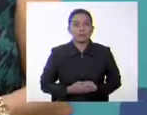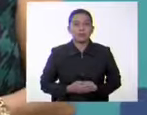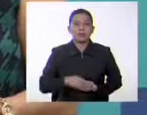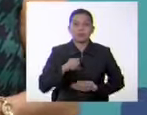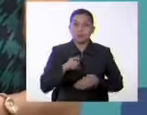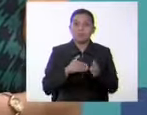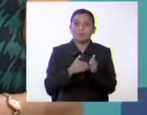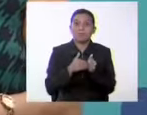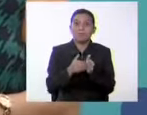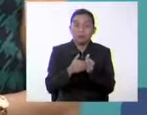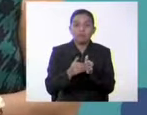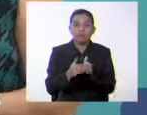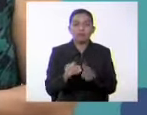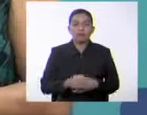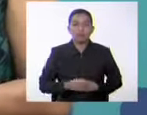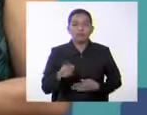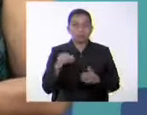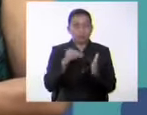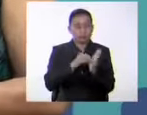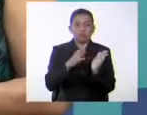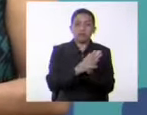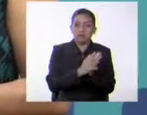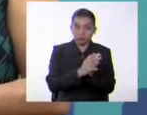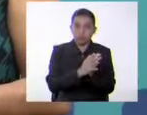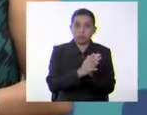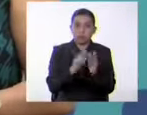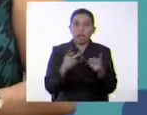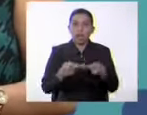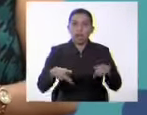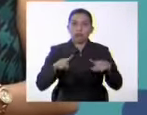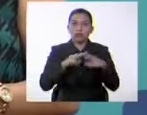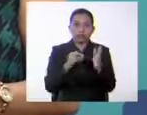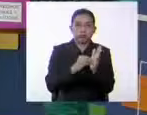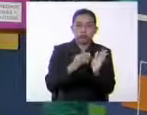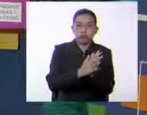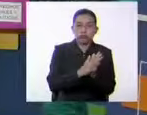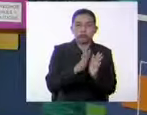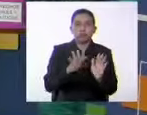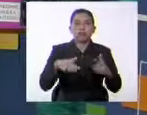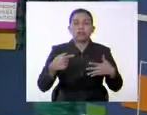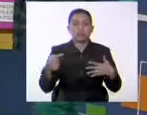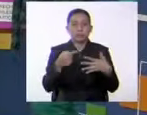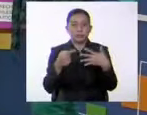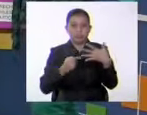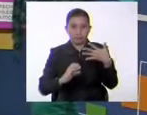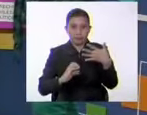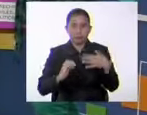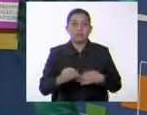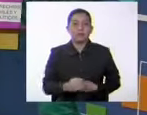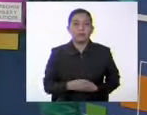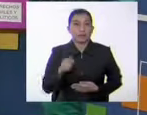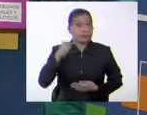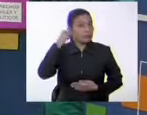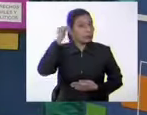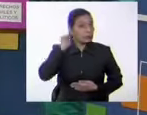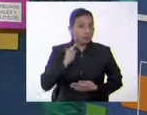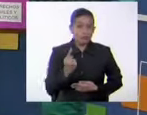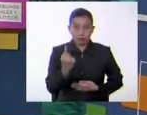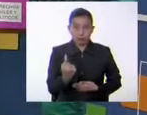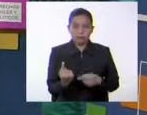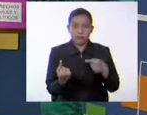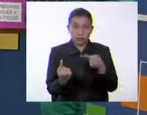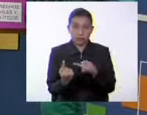trató de plasmarlos en la Constitución. Y hay que decir también que José Cecilio del Valle es uno de